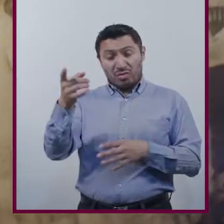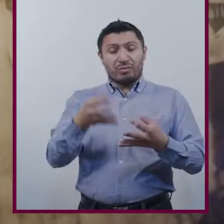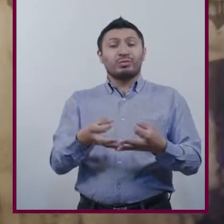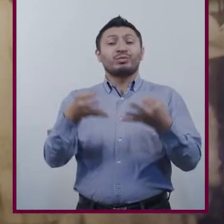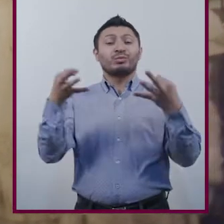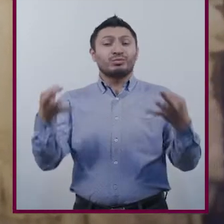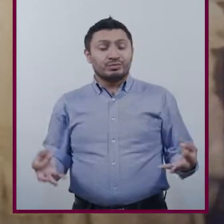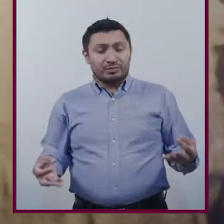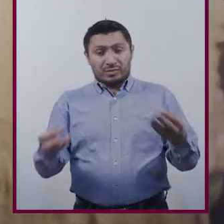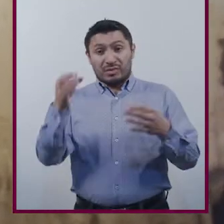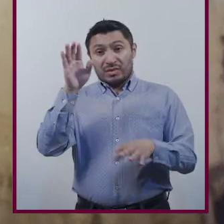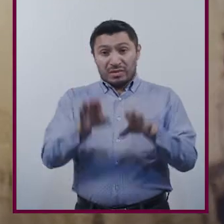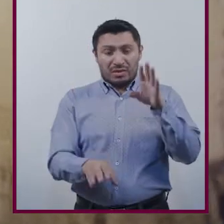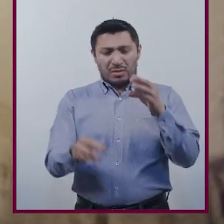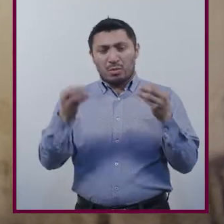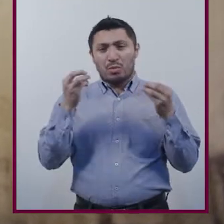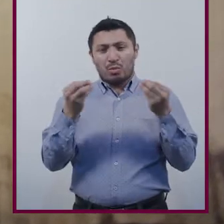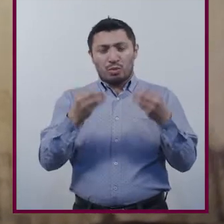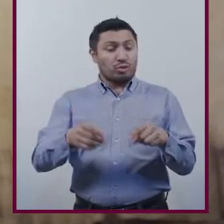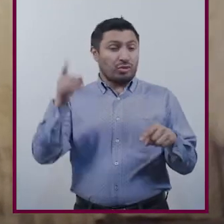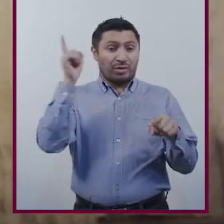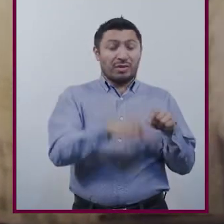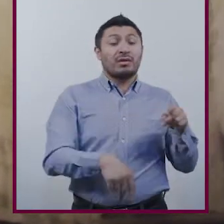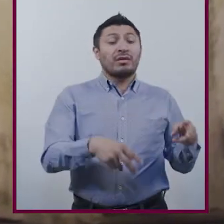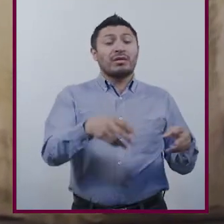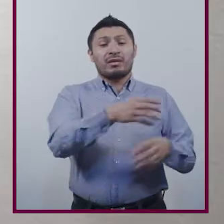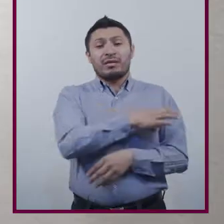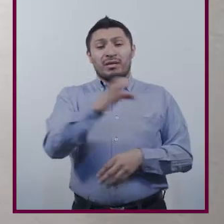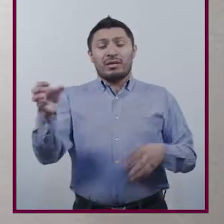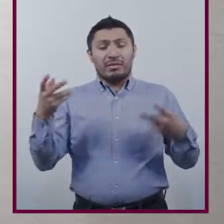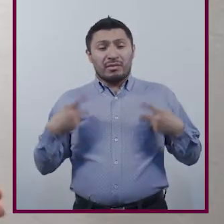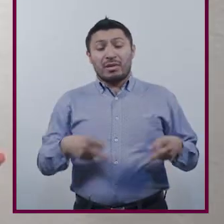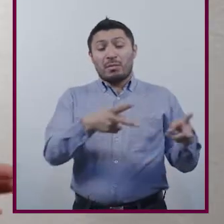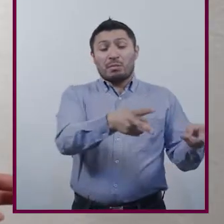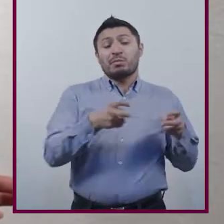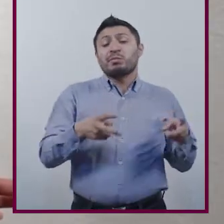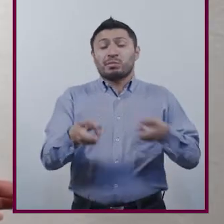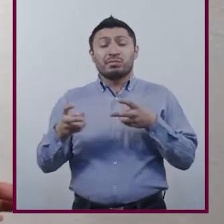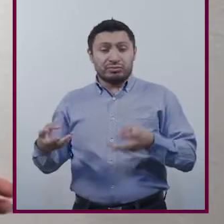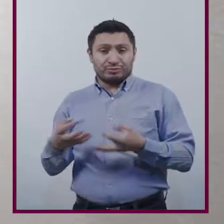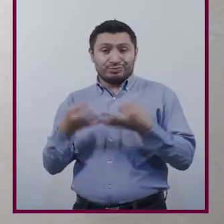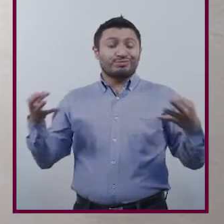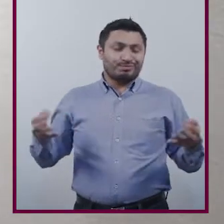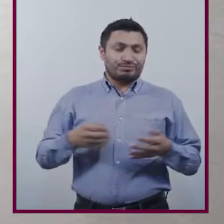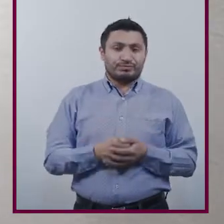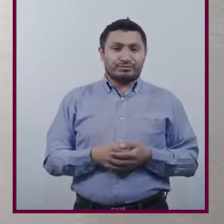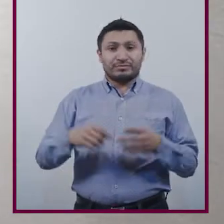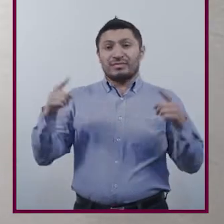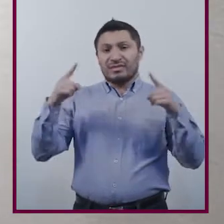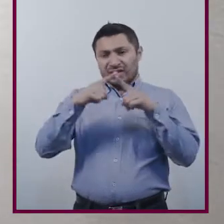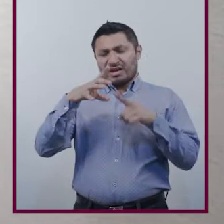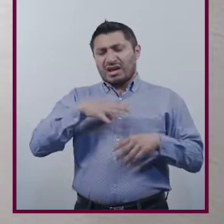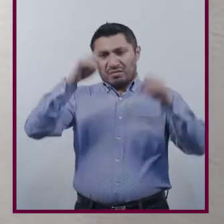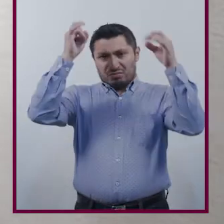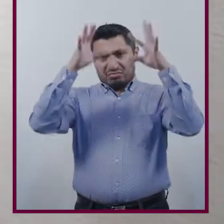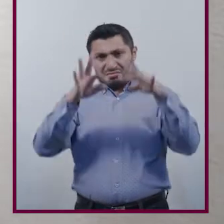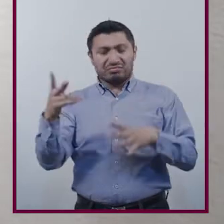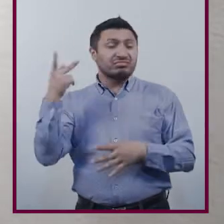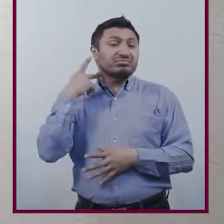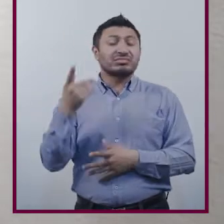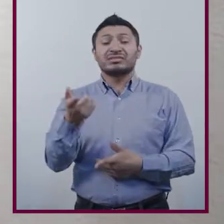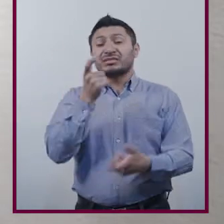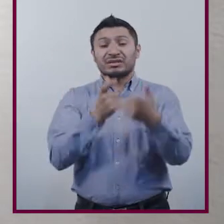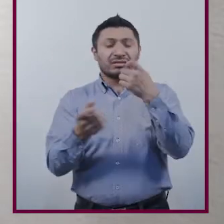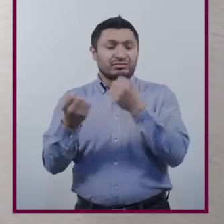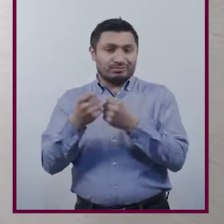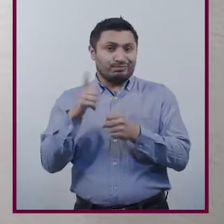tierras, en muchos casos arrebatadas a los campesinos. Además, la Iglesia disfrutaba de diversos privilegios políticos, económicos